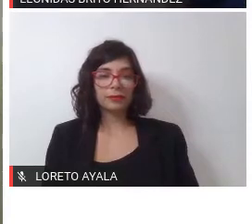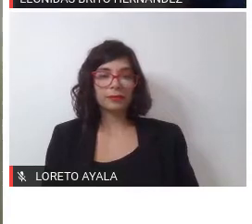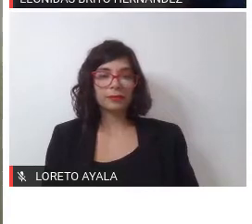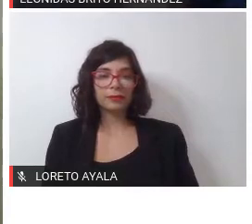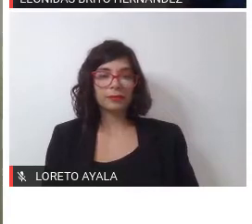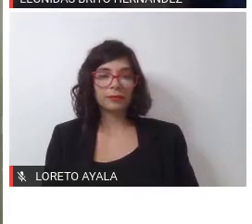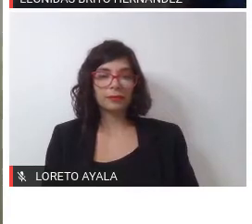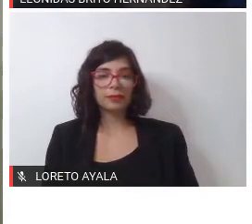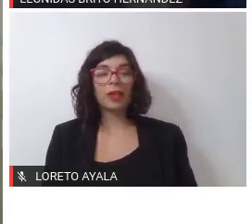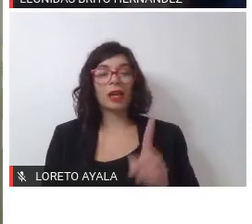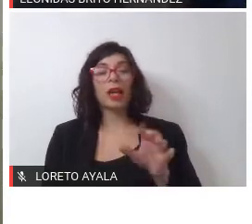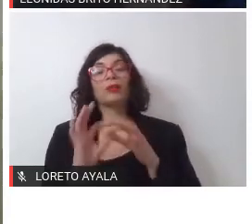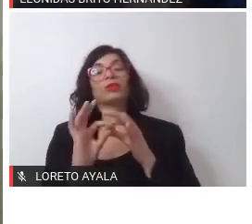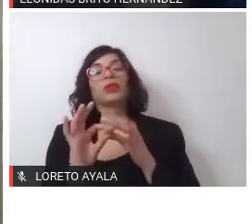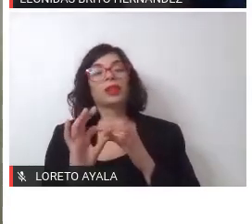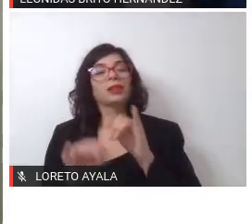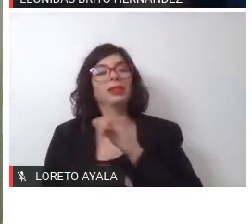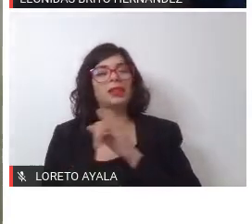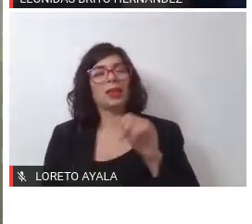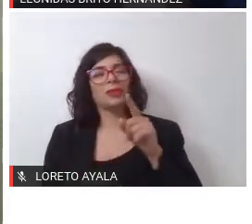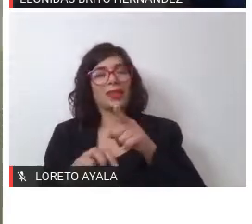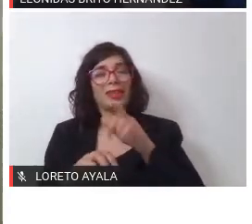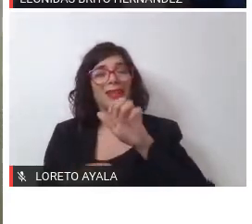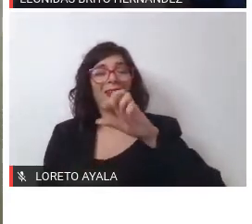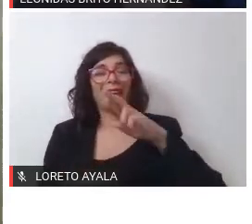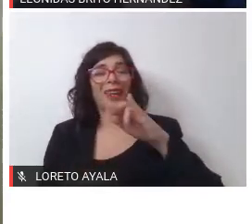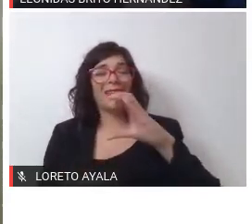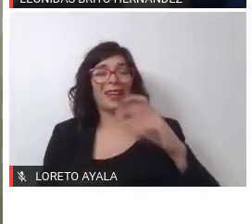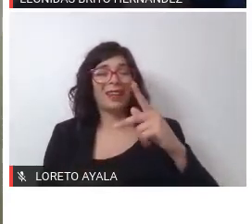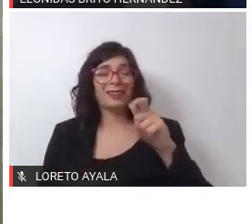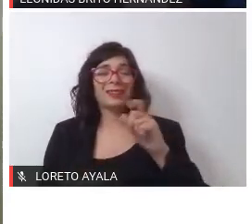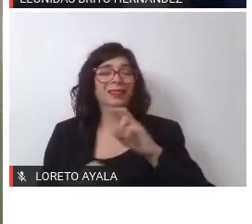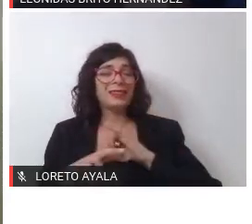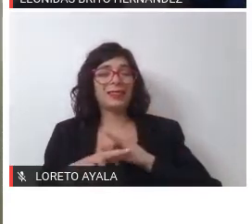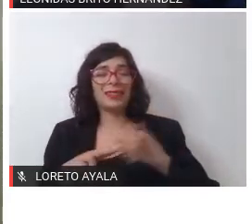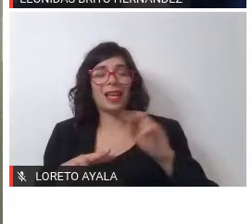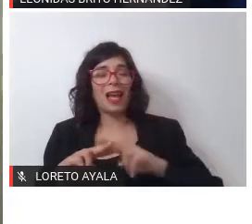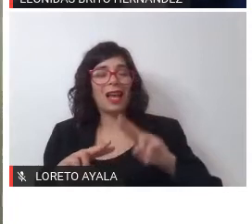vez, siempre la hacen difícil, esta vez la hizo un poquito más fácil.